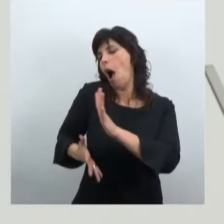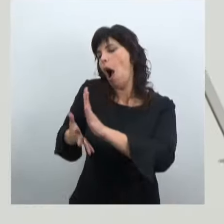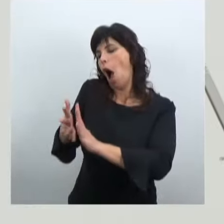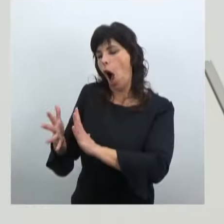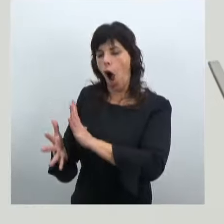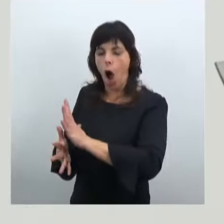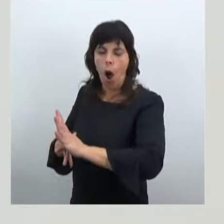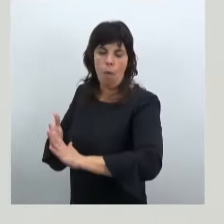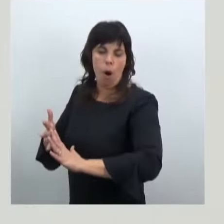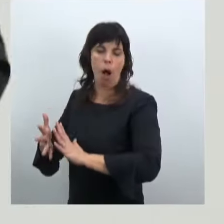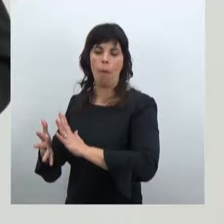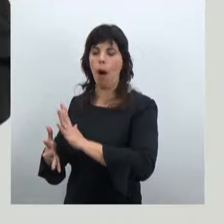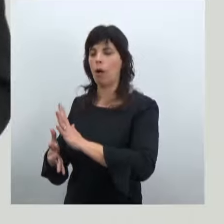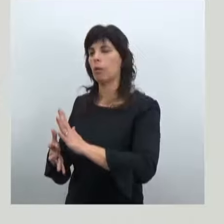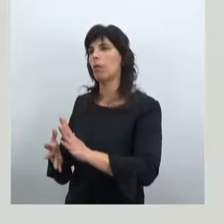Oh,